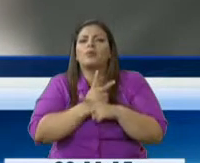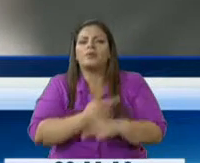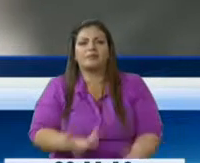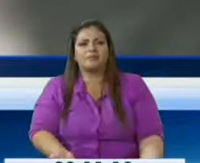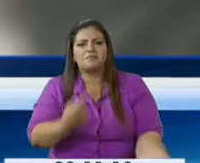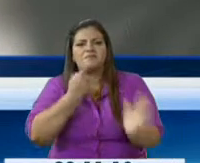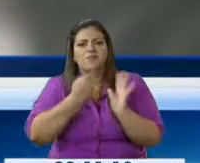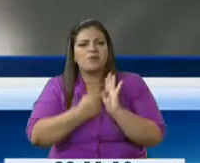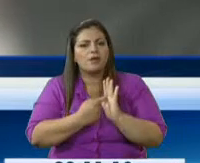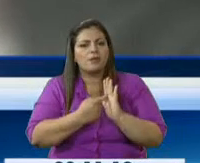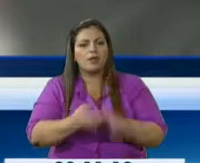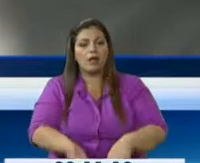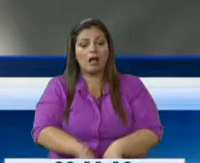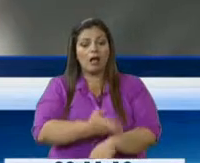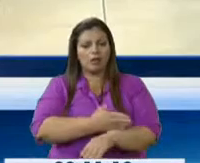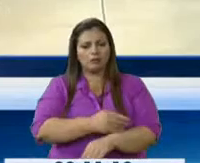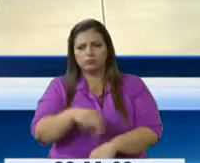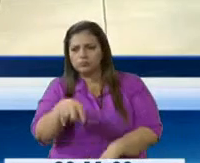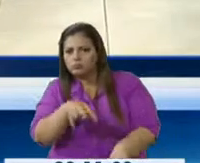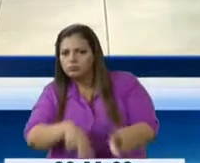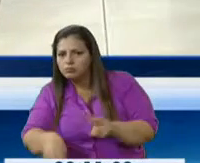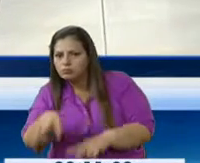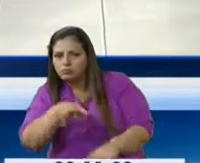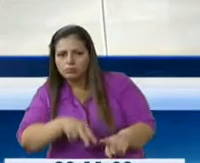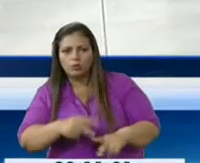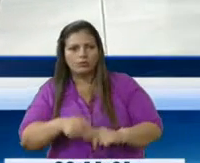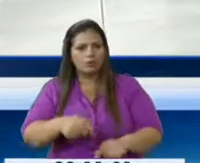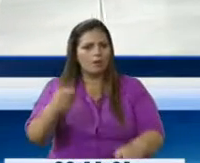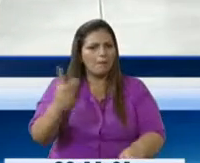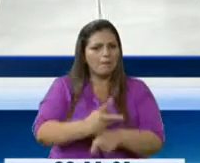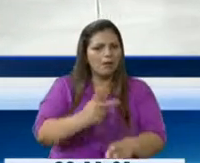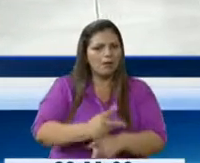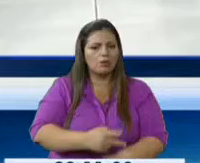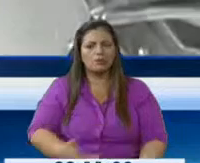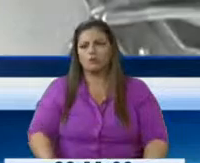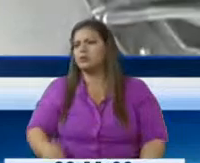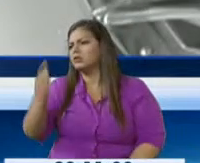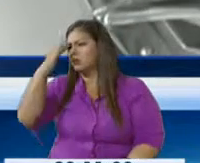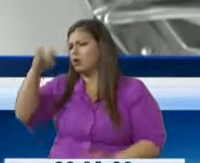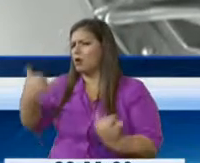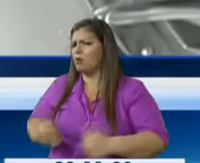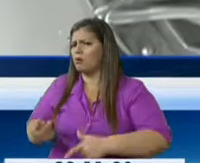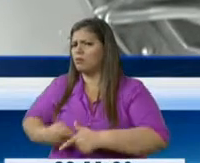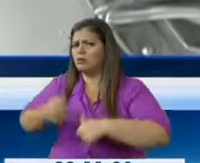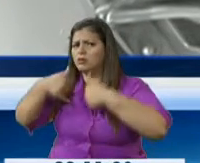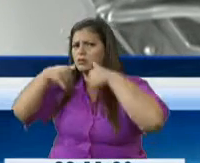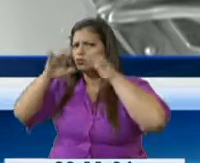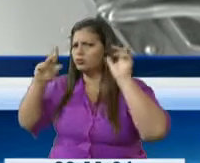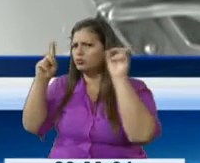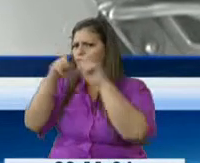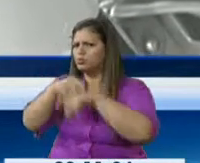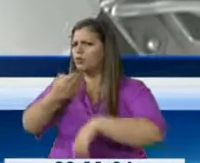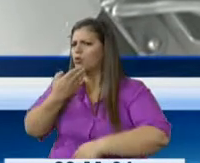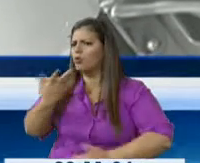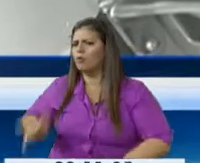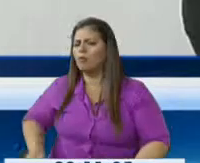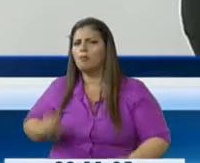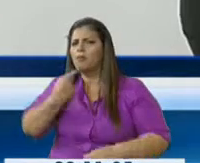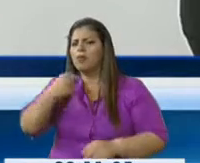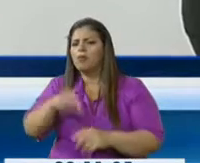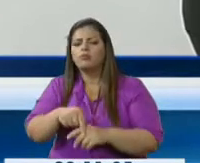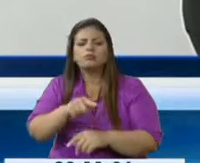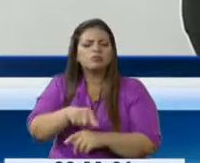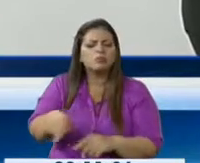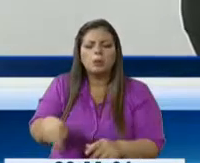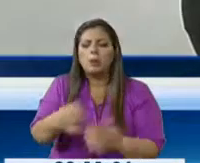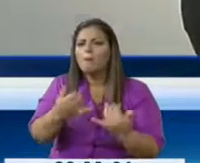en este mes, que es mucho más peligroso, doctor, por estos aparatos explosivos que son los que están en todas partes y que la gente celebra de esa